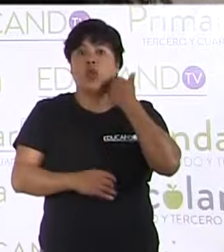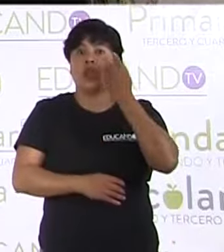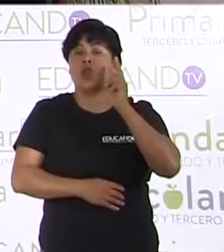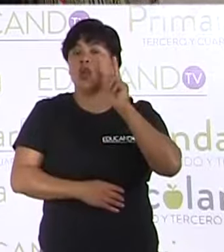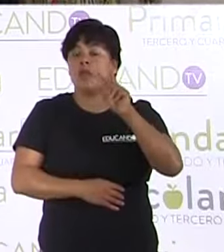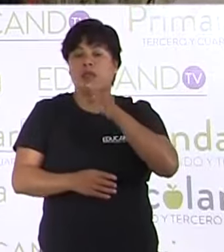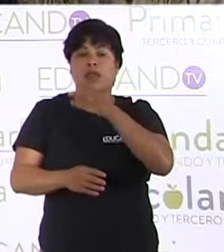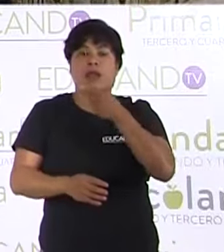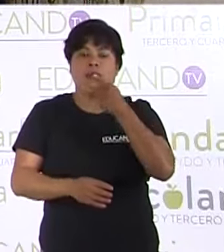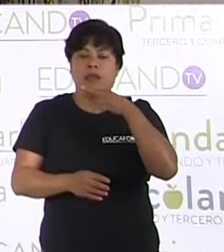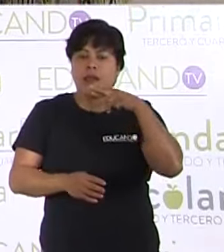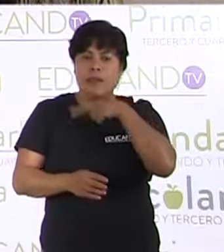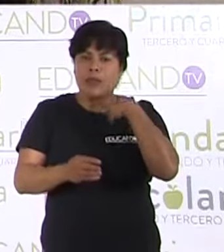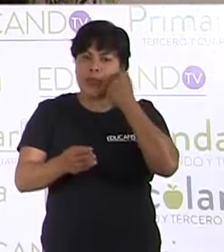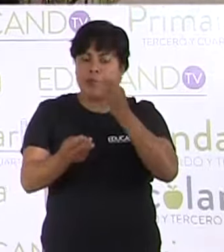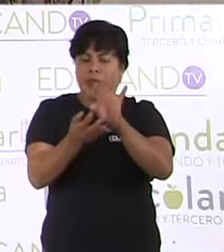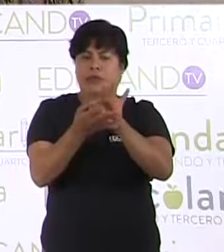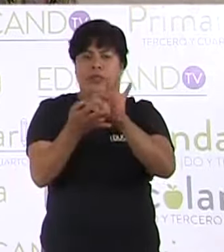hablemos